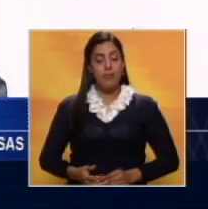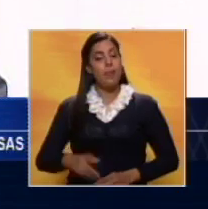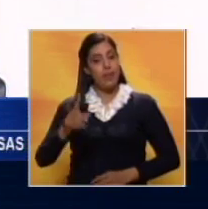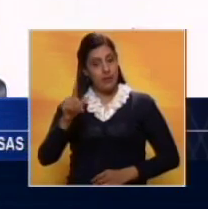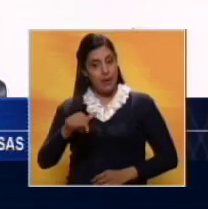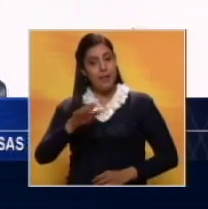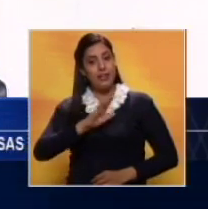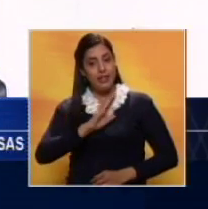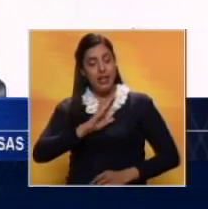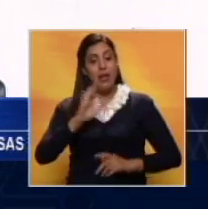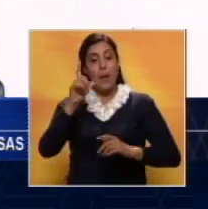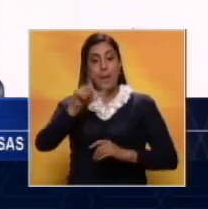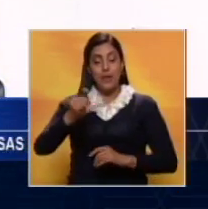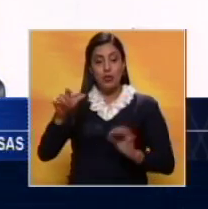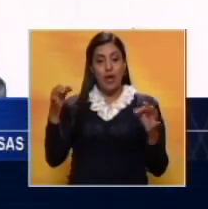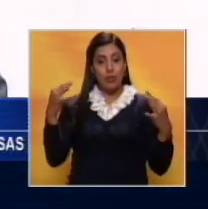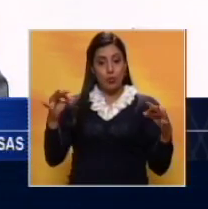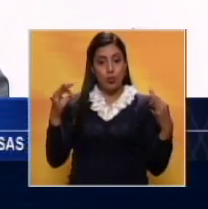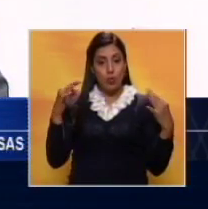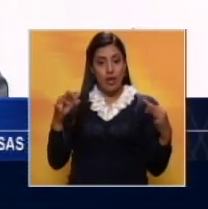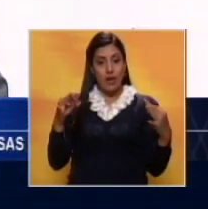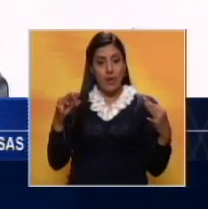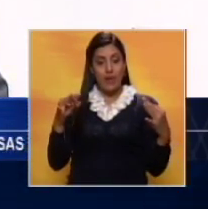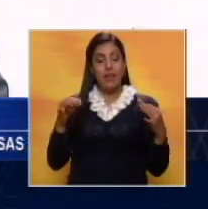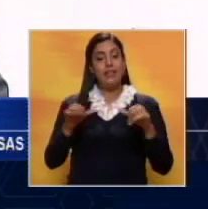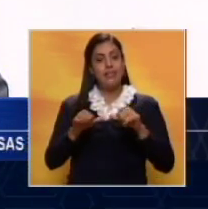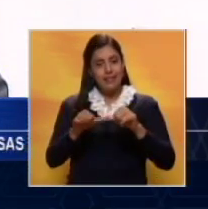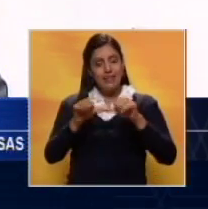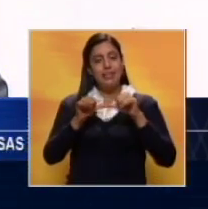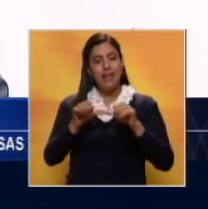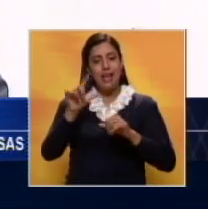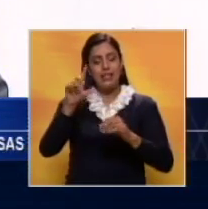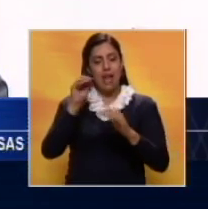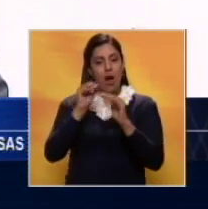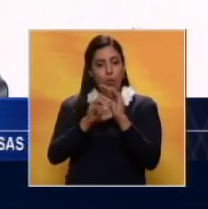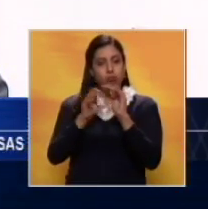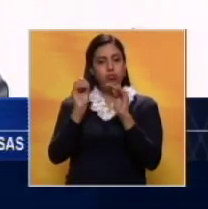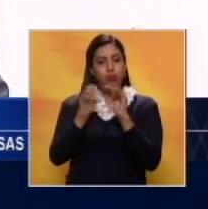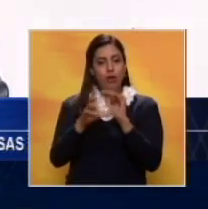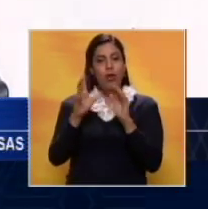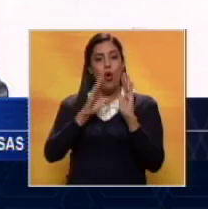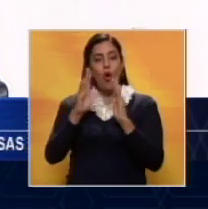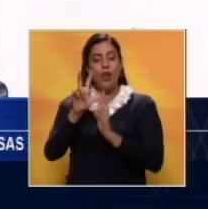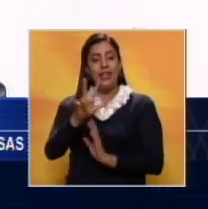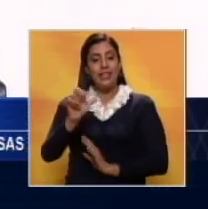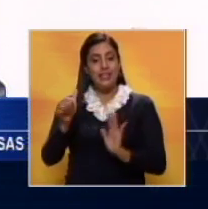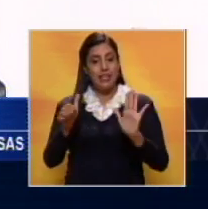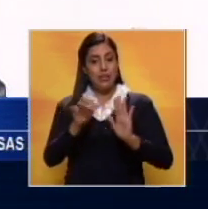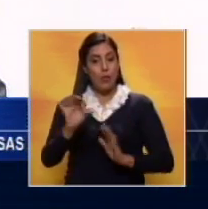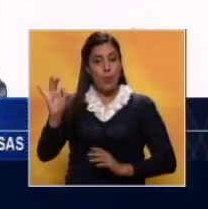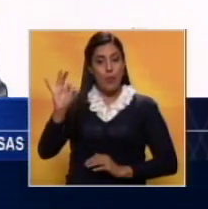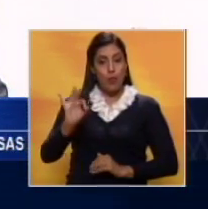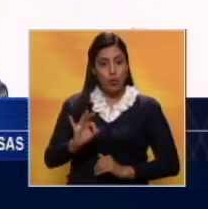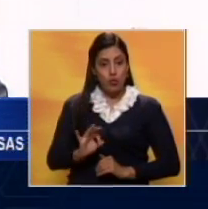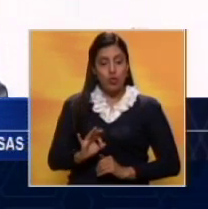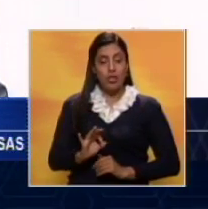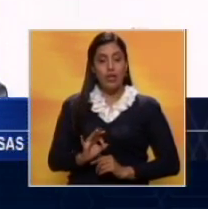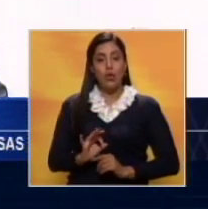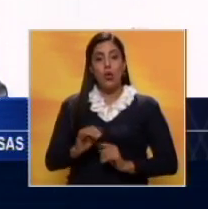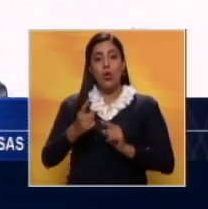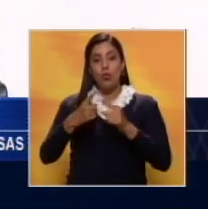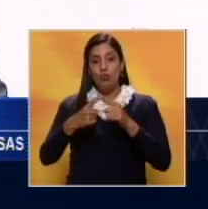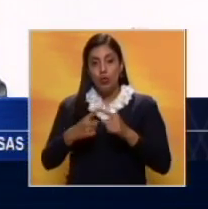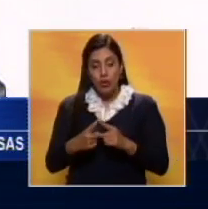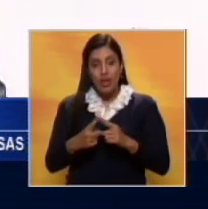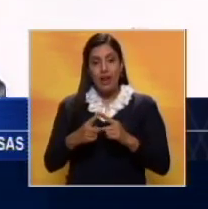También tenemos con el caso de las personas naturales, continúa siendo el ahorro en el orden del 36%, el monto,